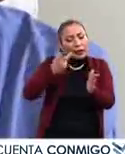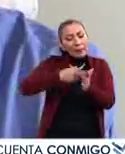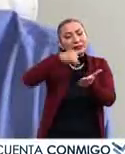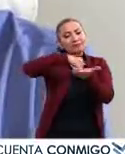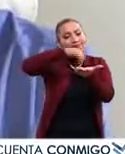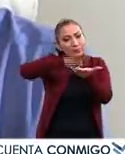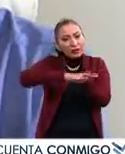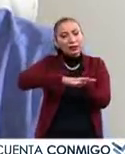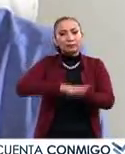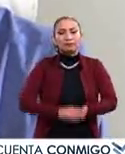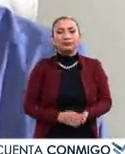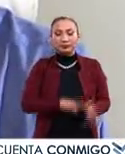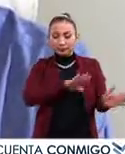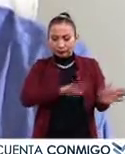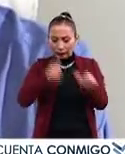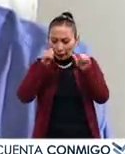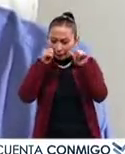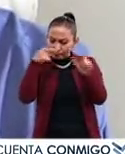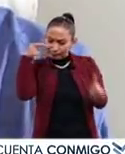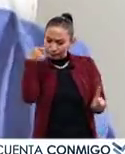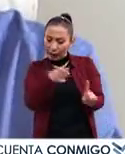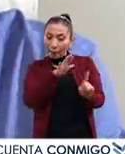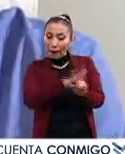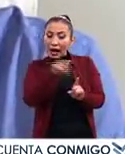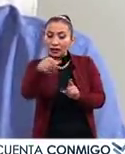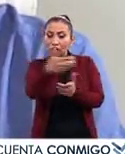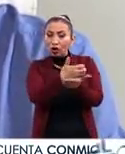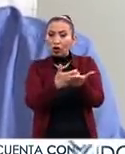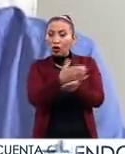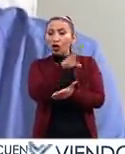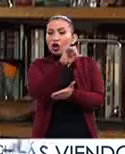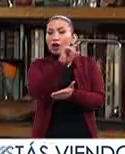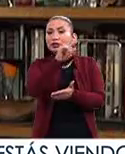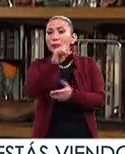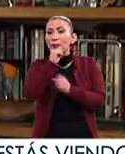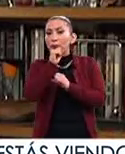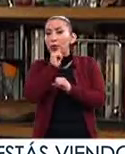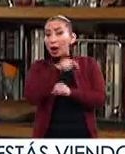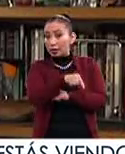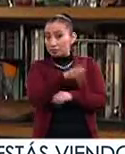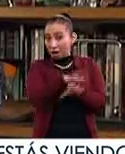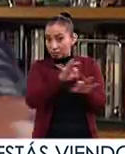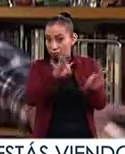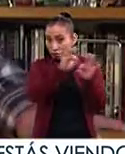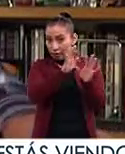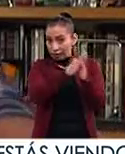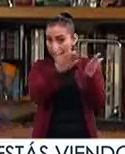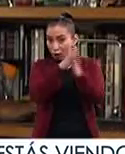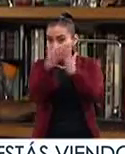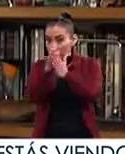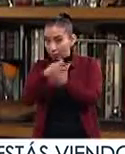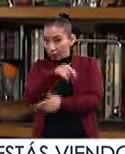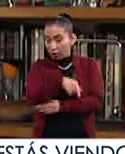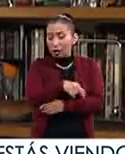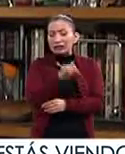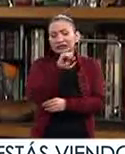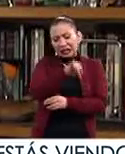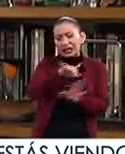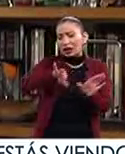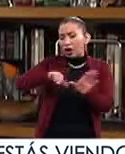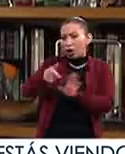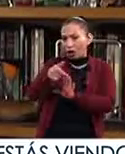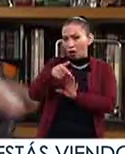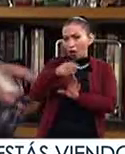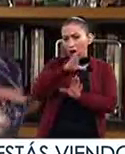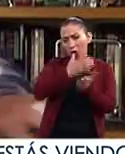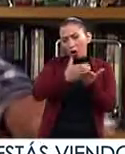reediciones. El centro, la apuesta más fuerte es la colección popular. Yo creo que en una esquina sí, y en la otra la colección